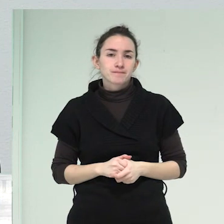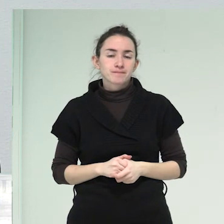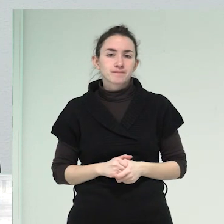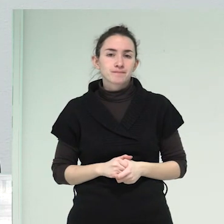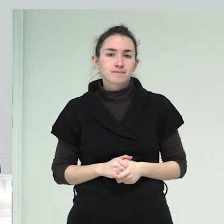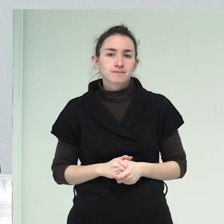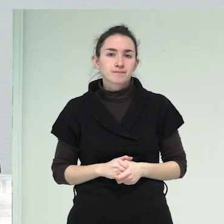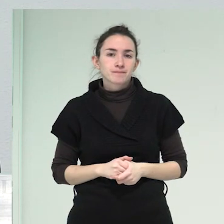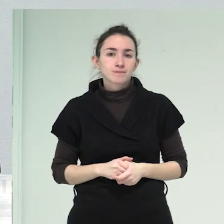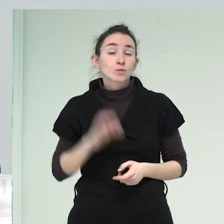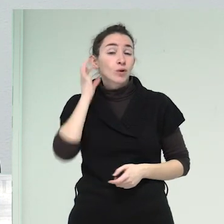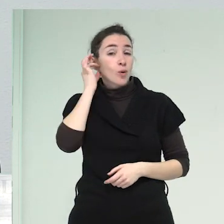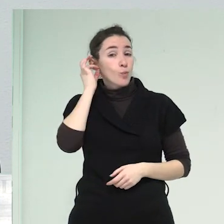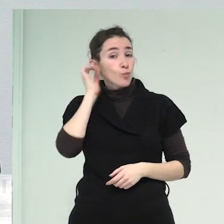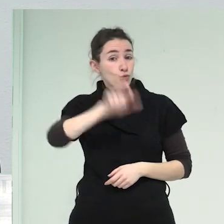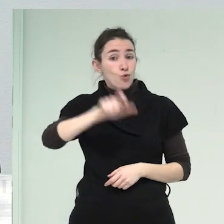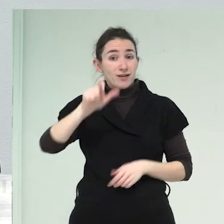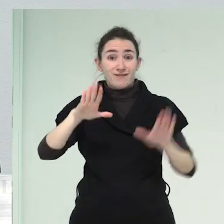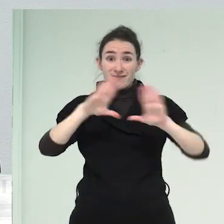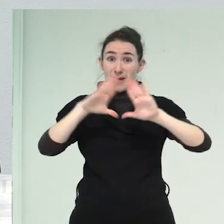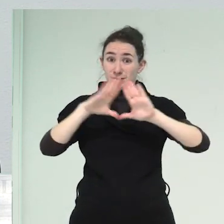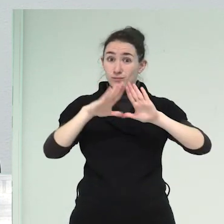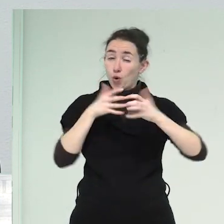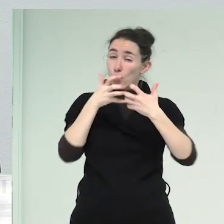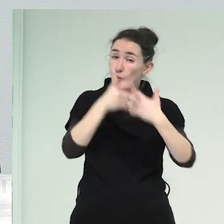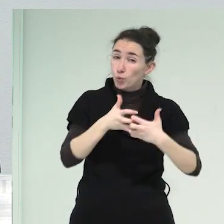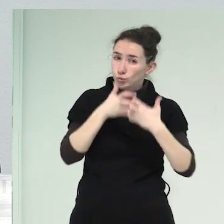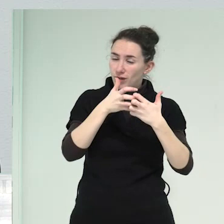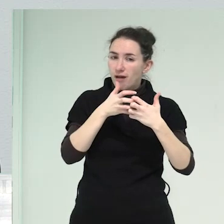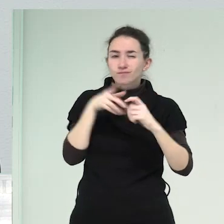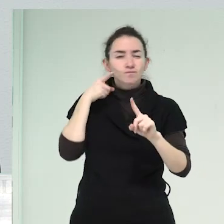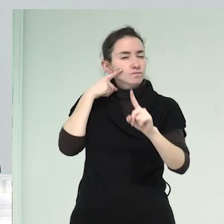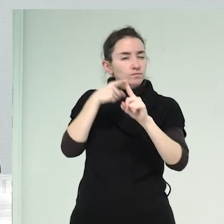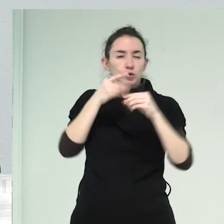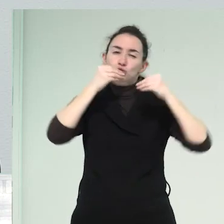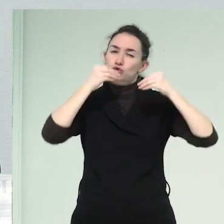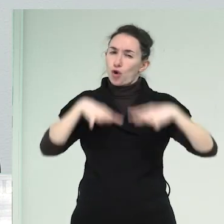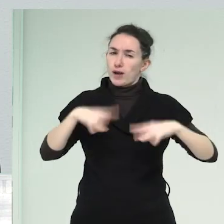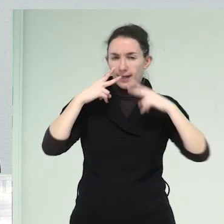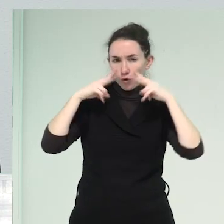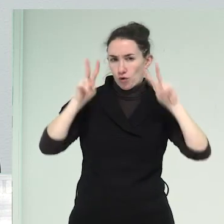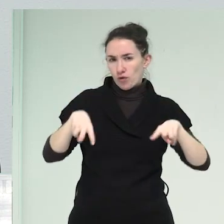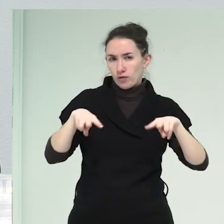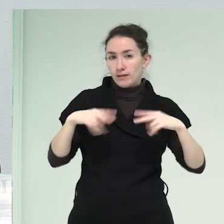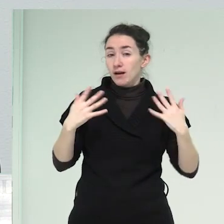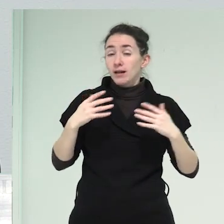Las luchas de las mujeres feministas también es por reconocer la historia de un feminismo